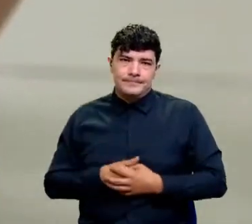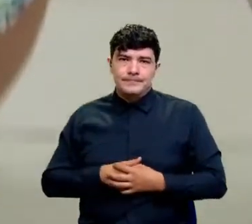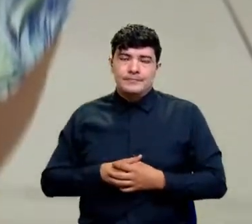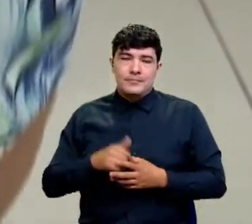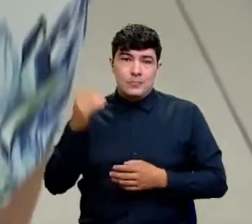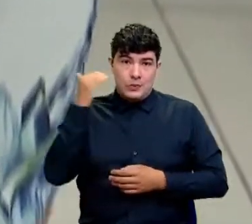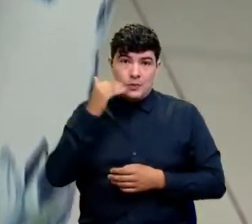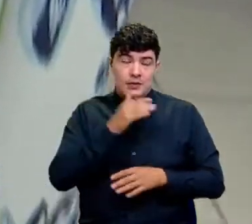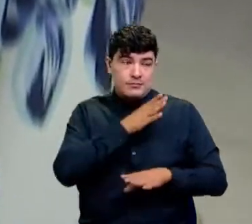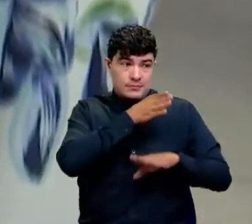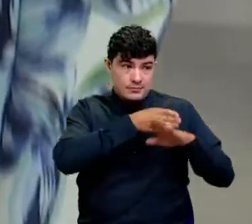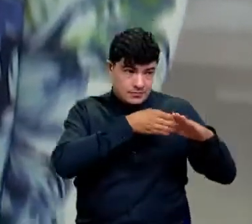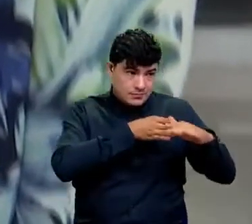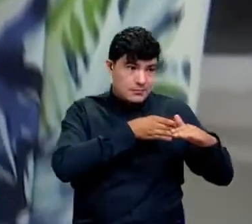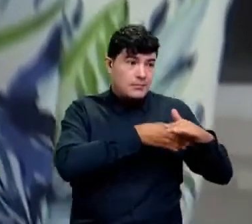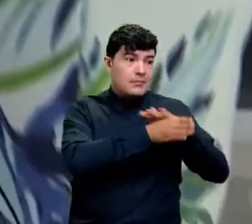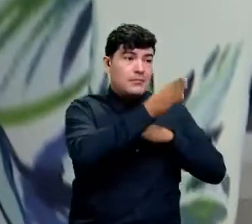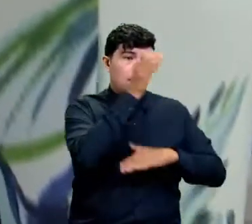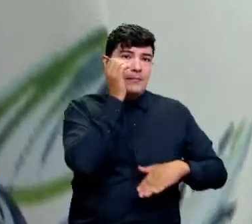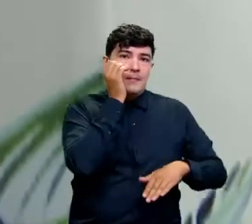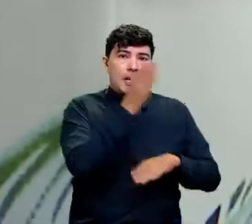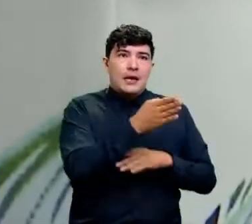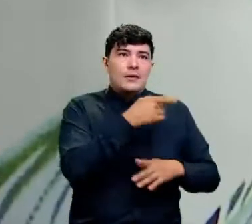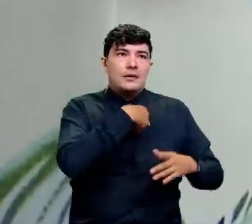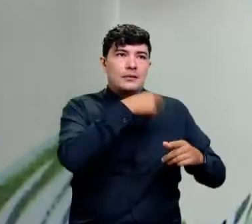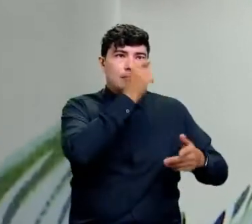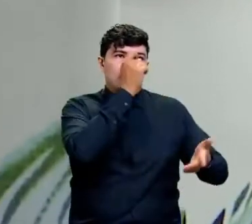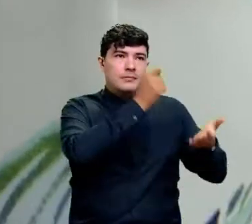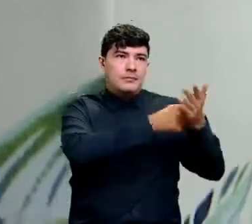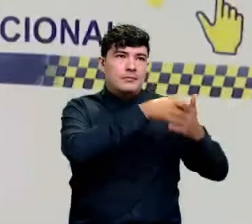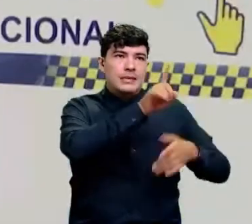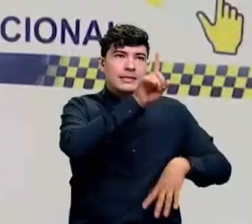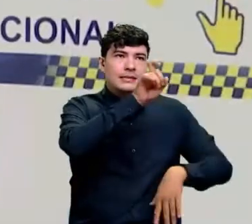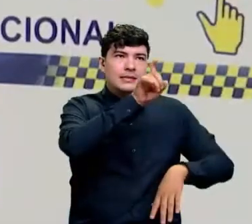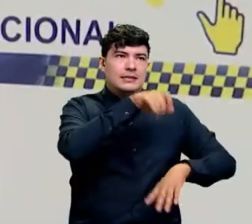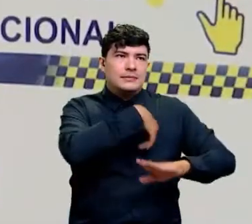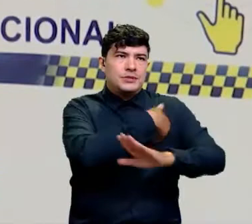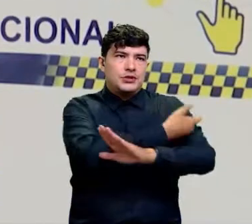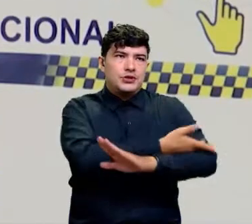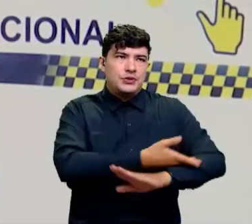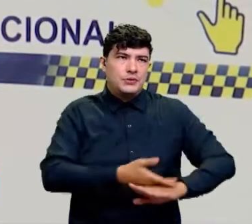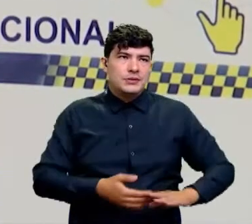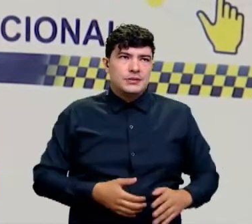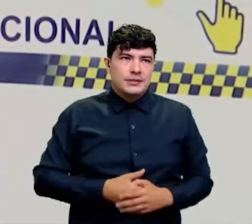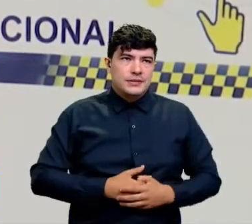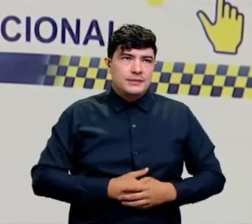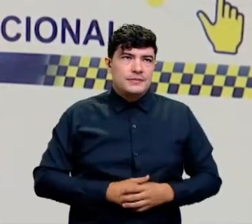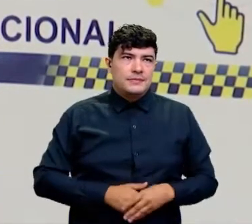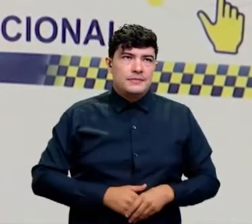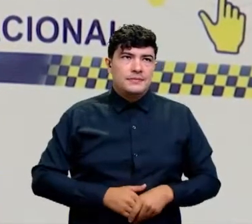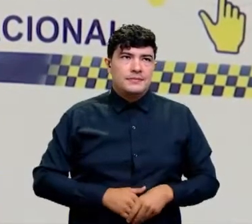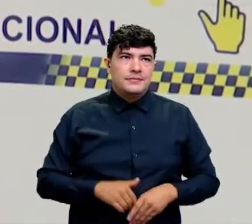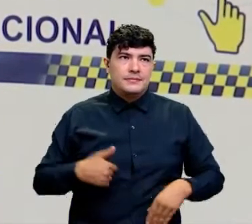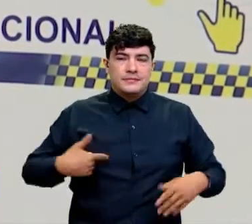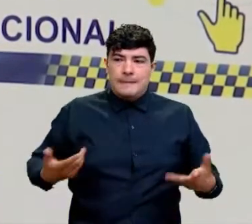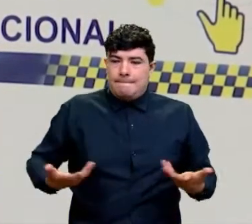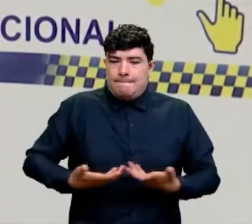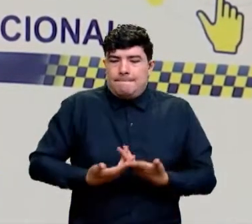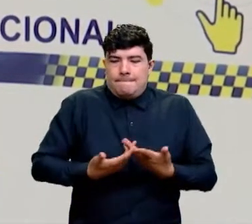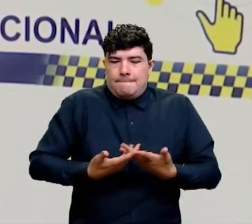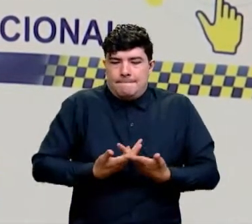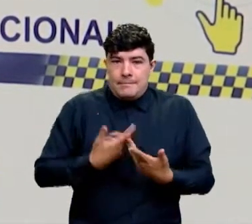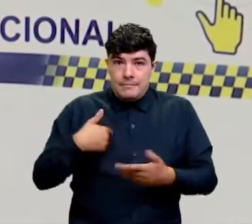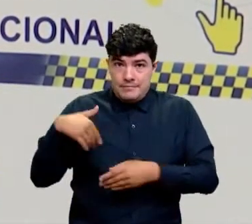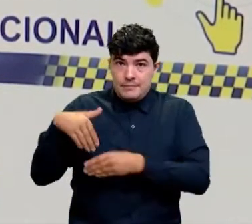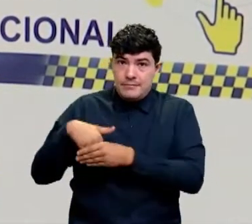entidad bancaria en Girón y depositara 6 millones de pesos. Yo me bloqueé, no. Lo único que hice es unos